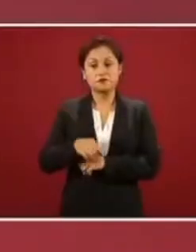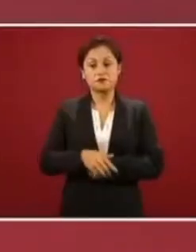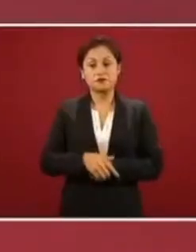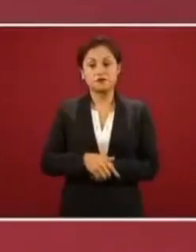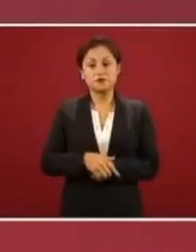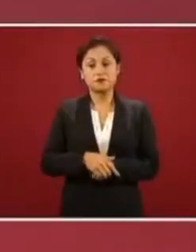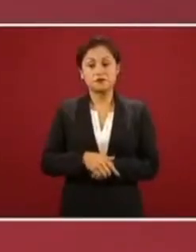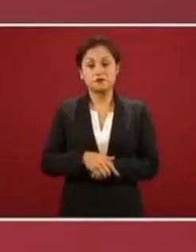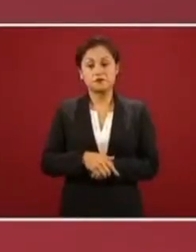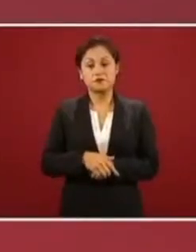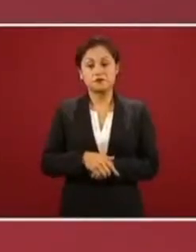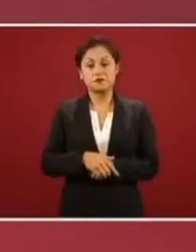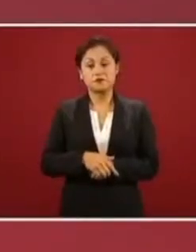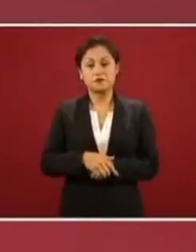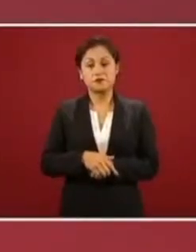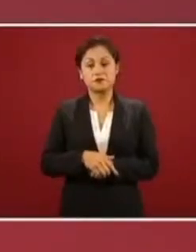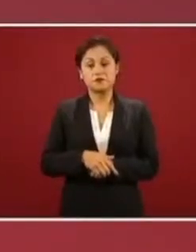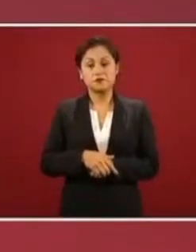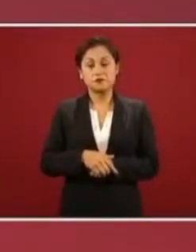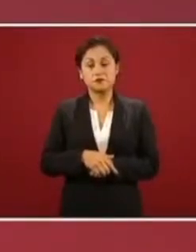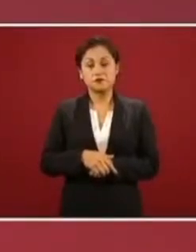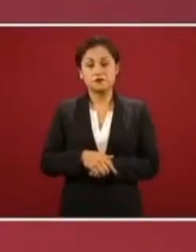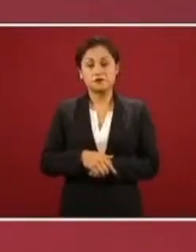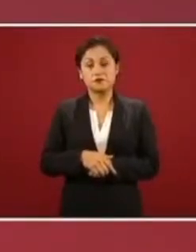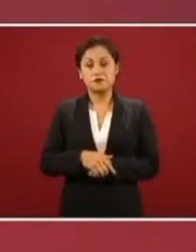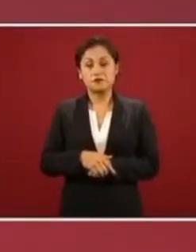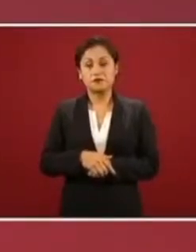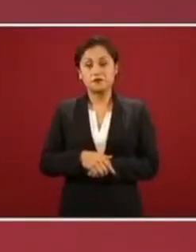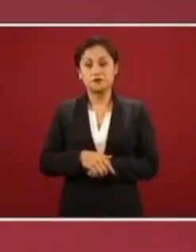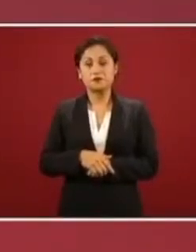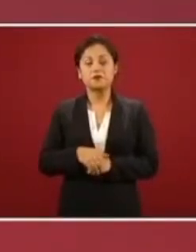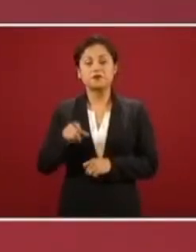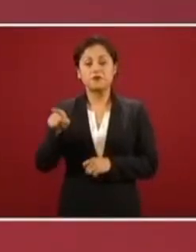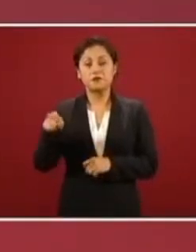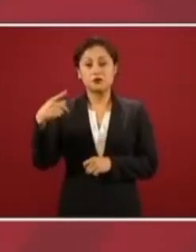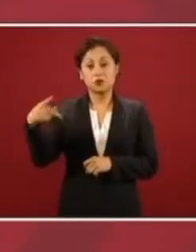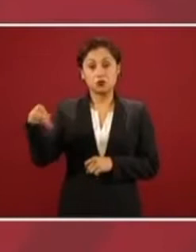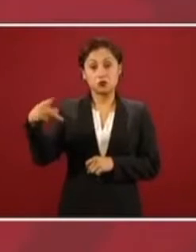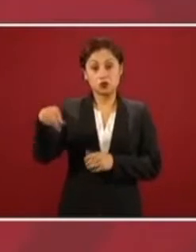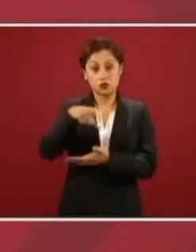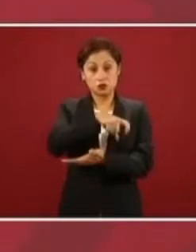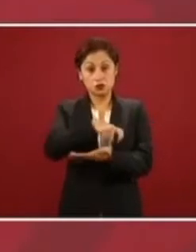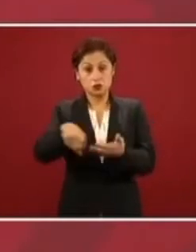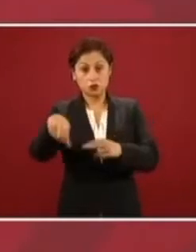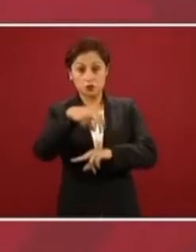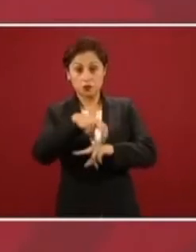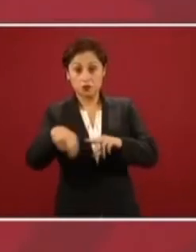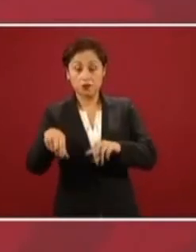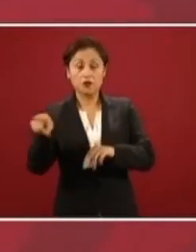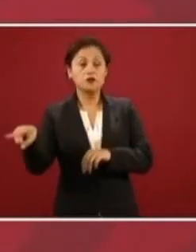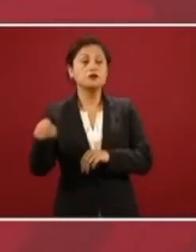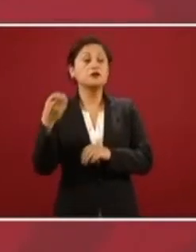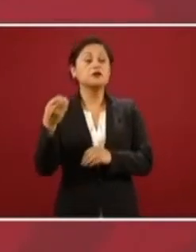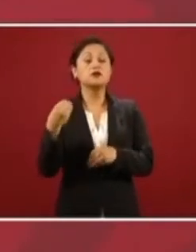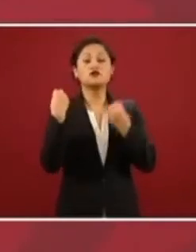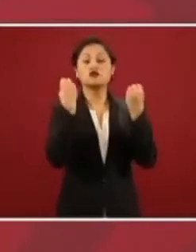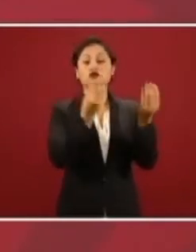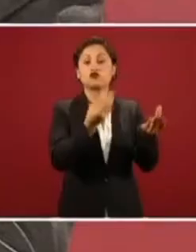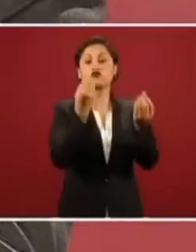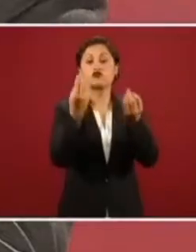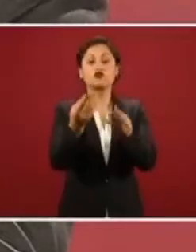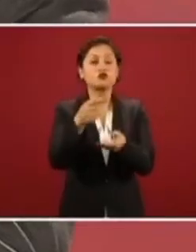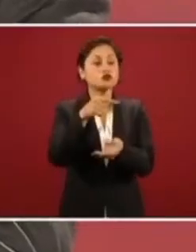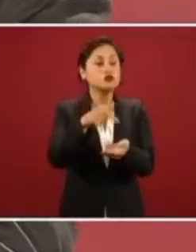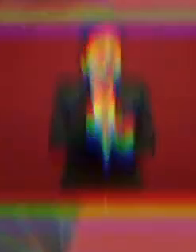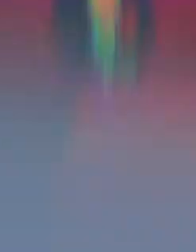se distribuyen en comunidades indígenas que se les entreguen